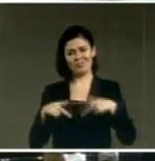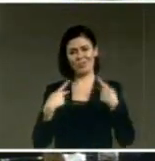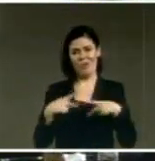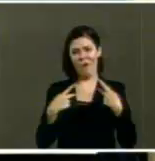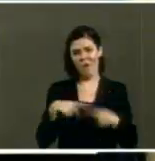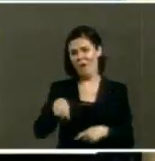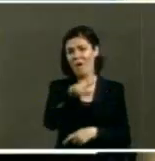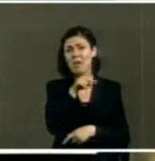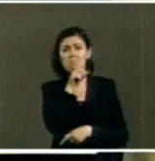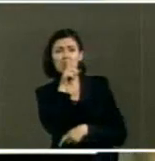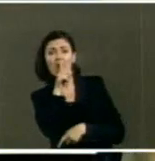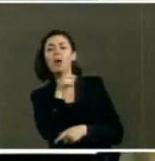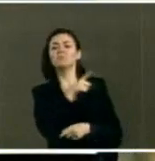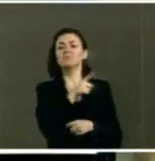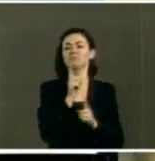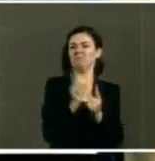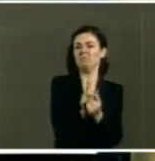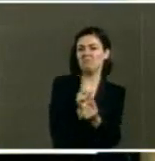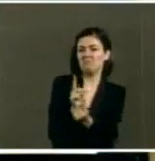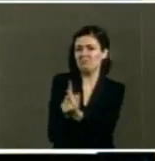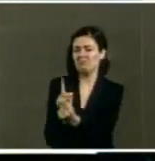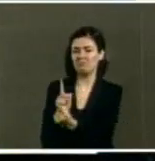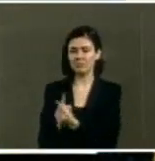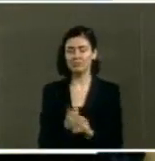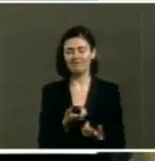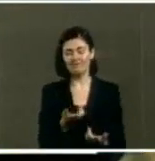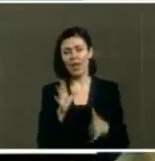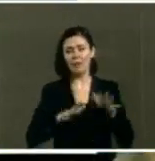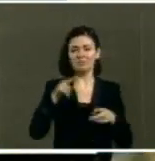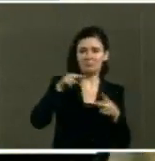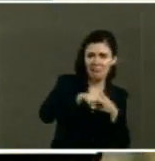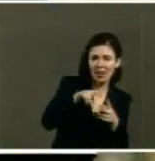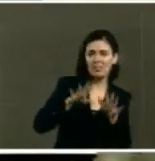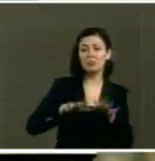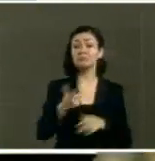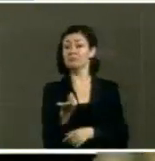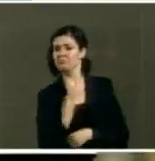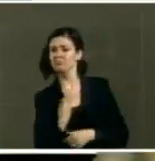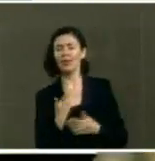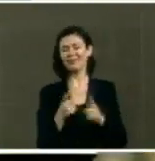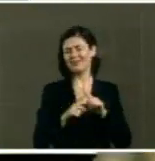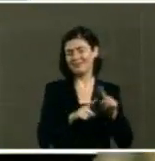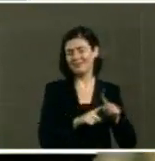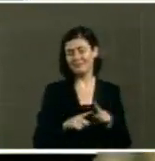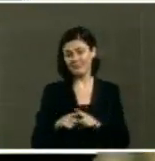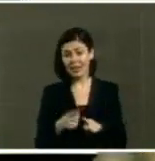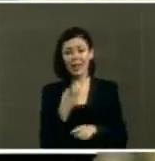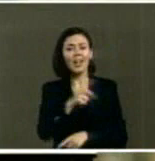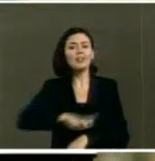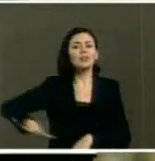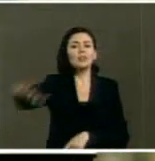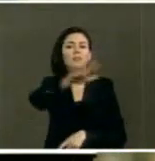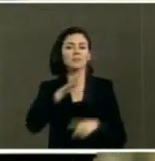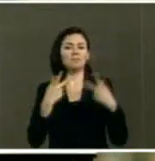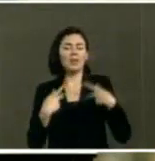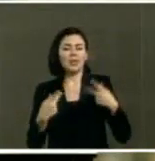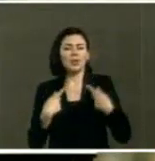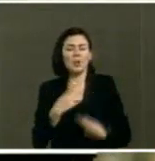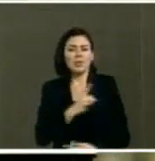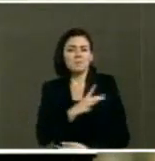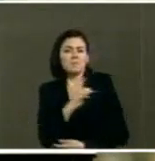familias. Pero debo advertir, sin embargo, que esta sensación generalizada de temor y de